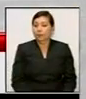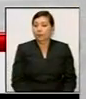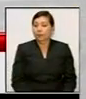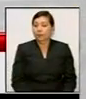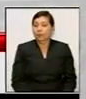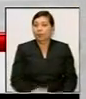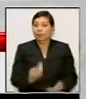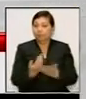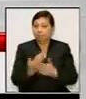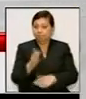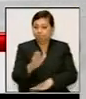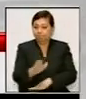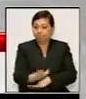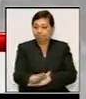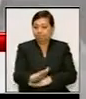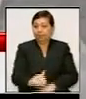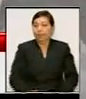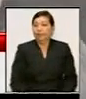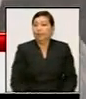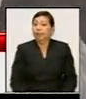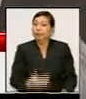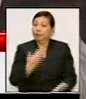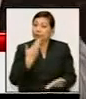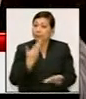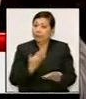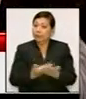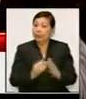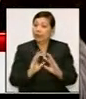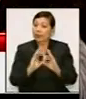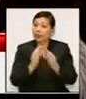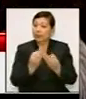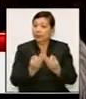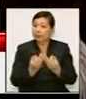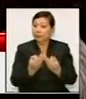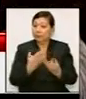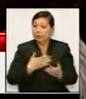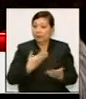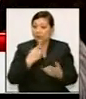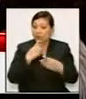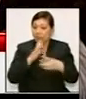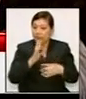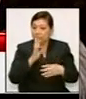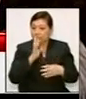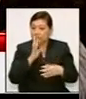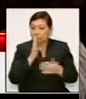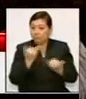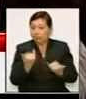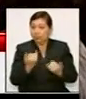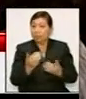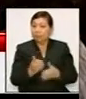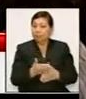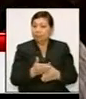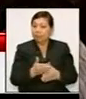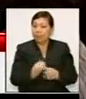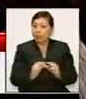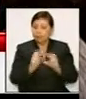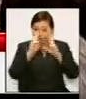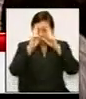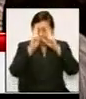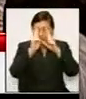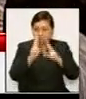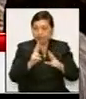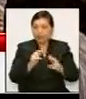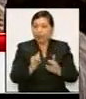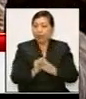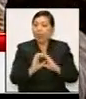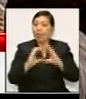Muy buenas tardes. Agradecer a la familia por poder hacer extensivo la participación y el homenaje,